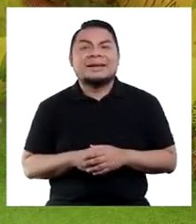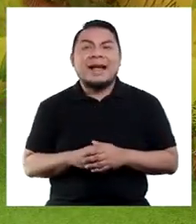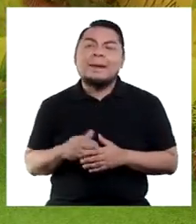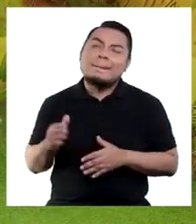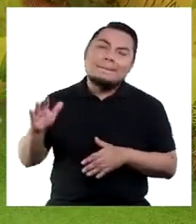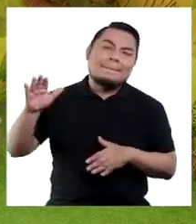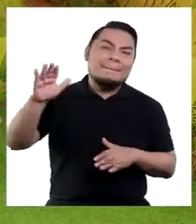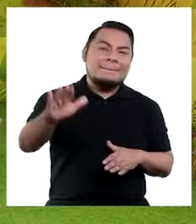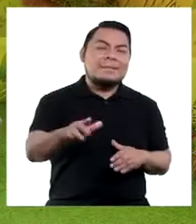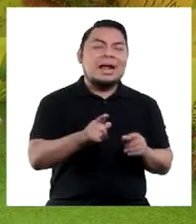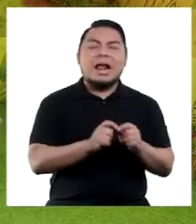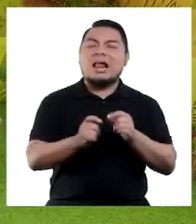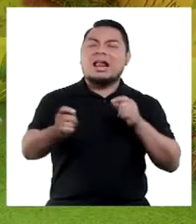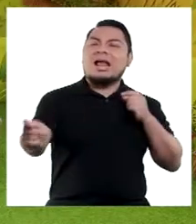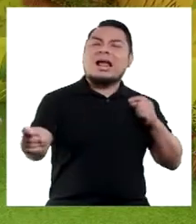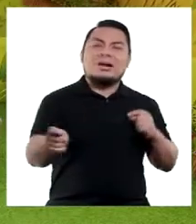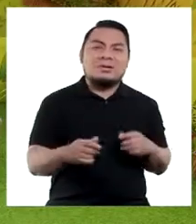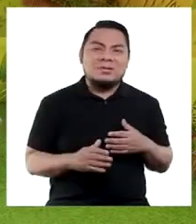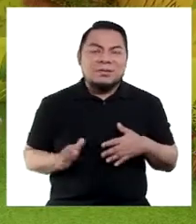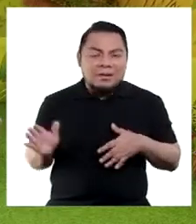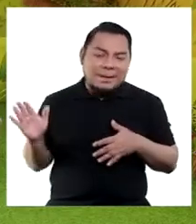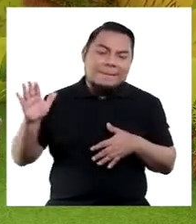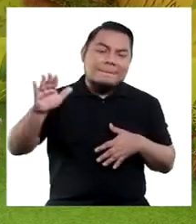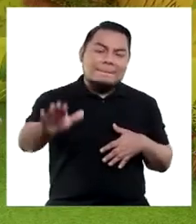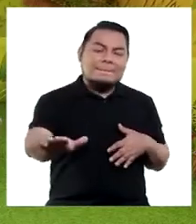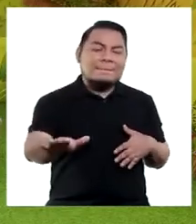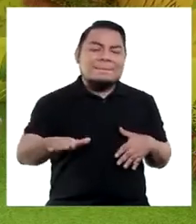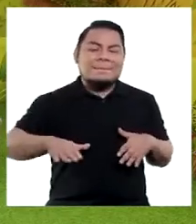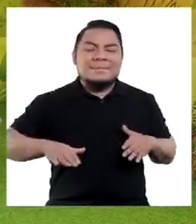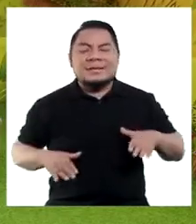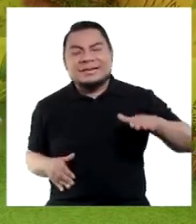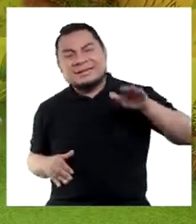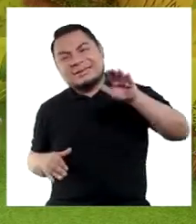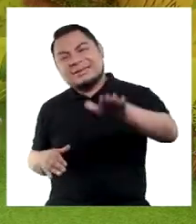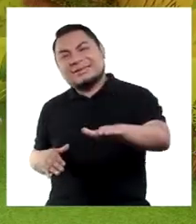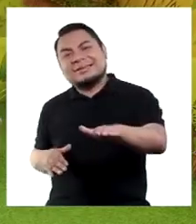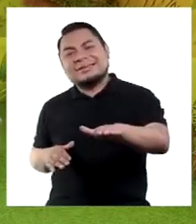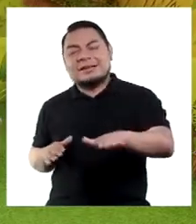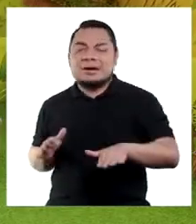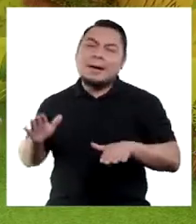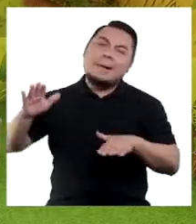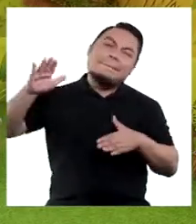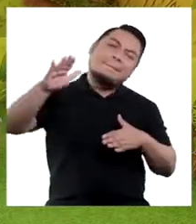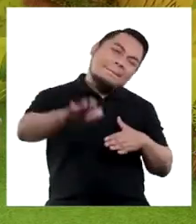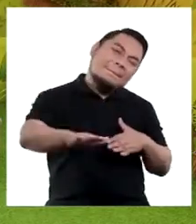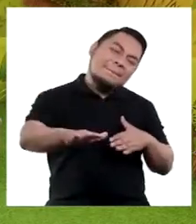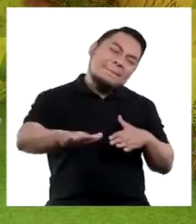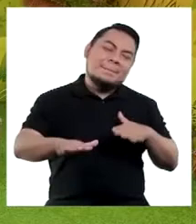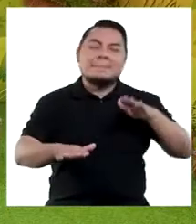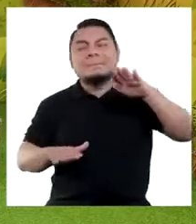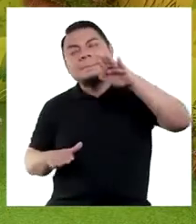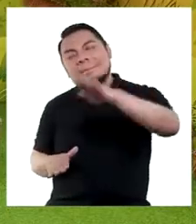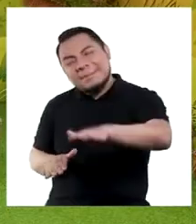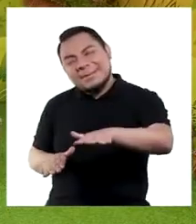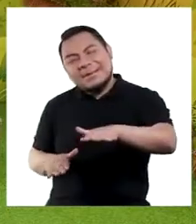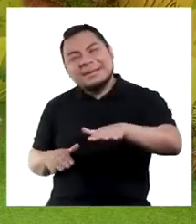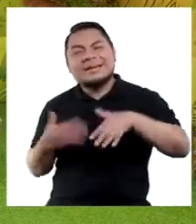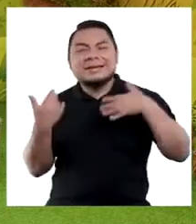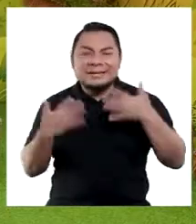un largo y muy largo 1 y